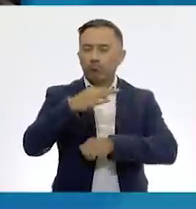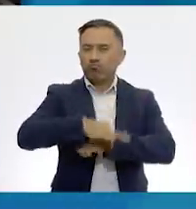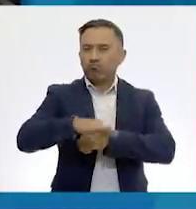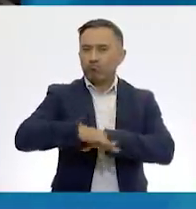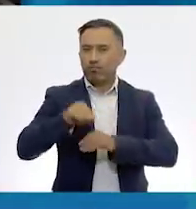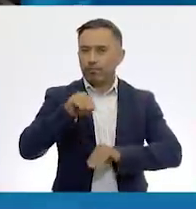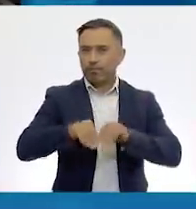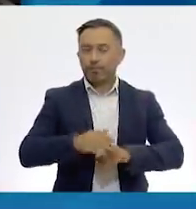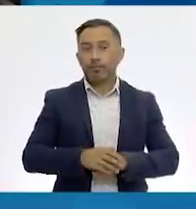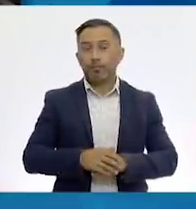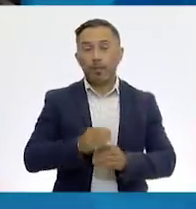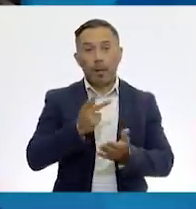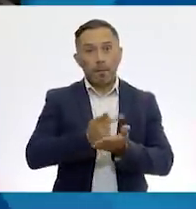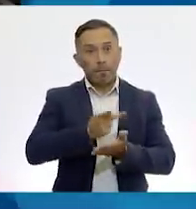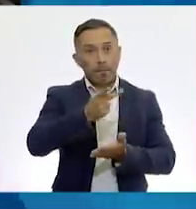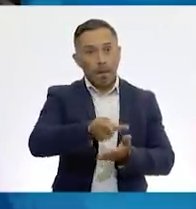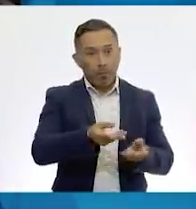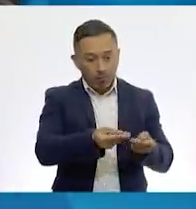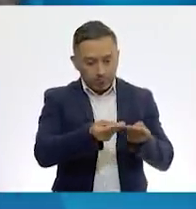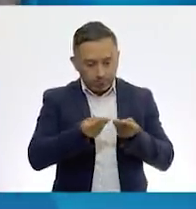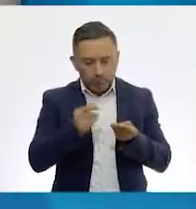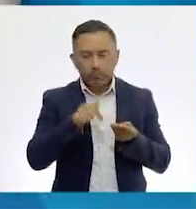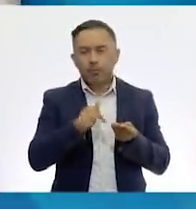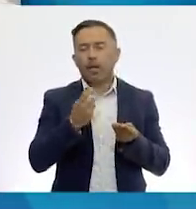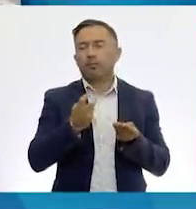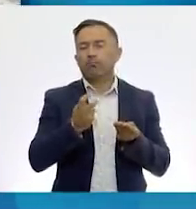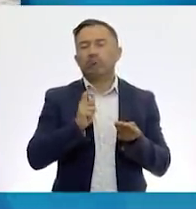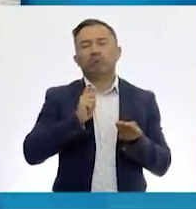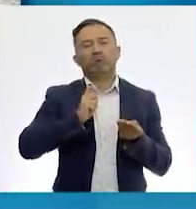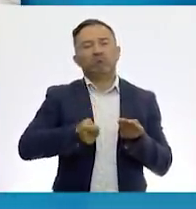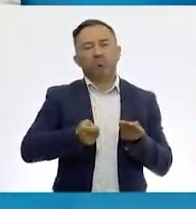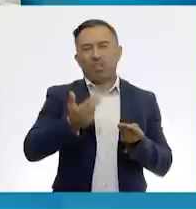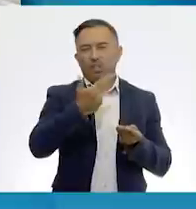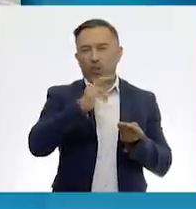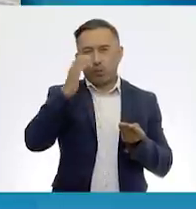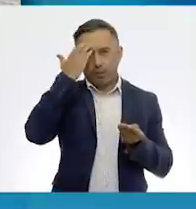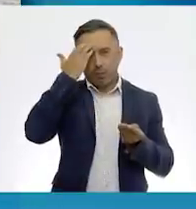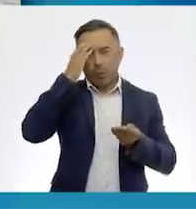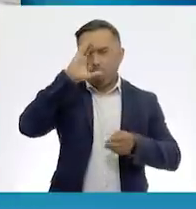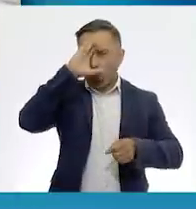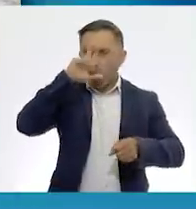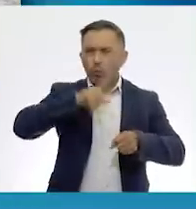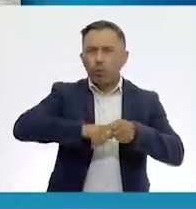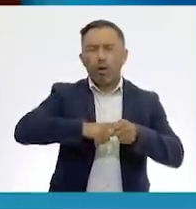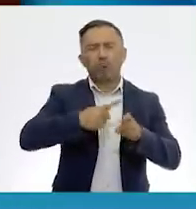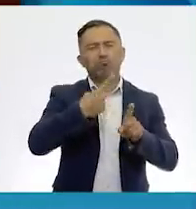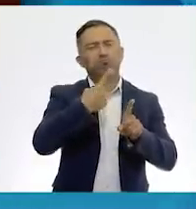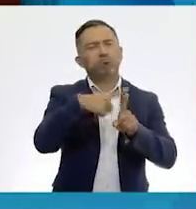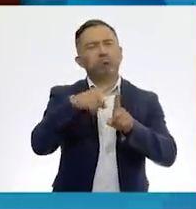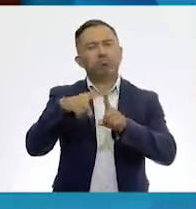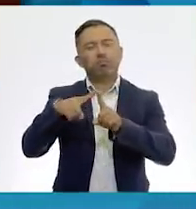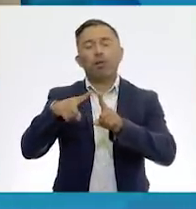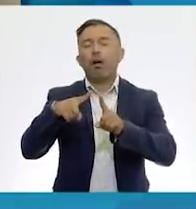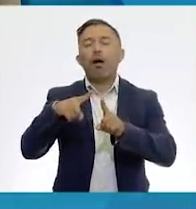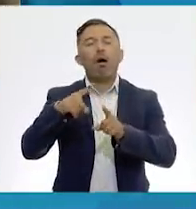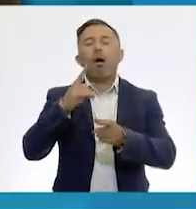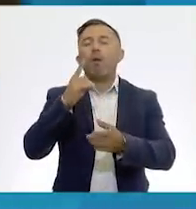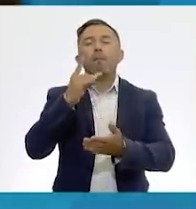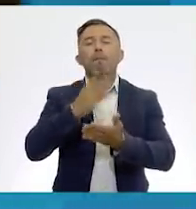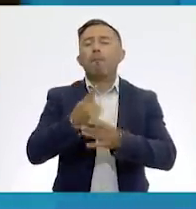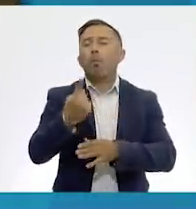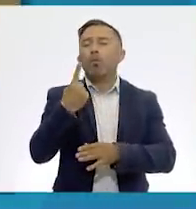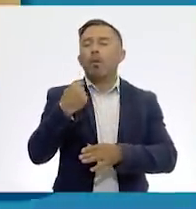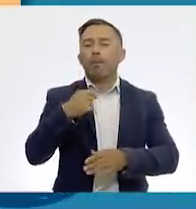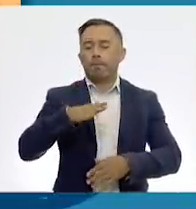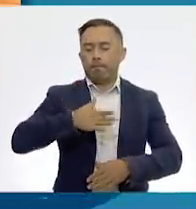El premio que se me otorga es un acto de reconocimiento a la universalidad de la cultura, y en particular de la cultura de mi patria.